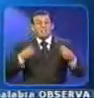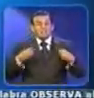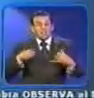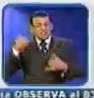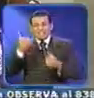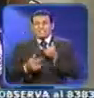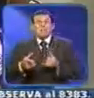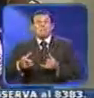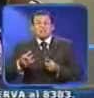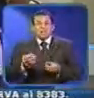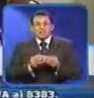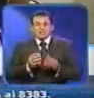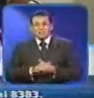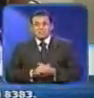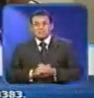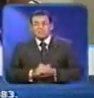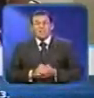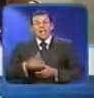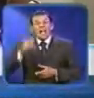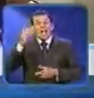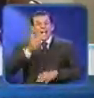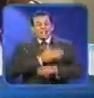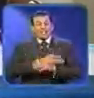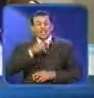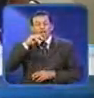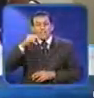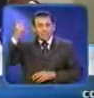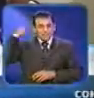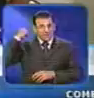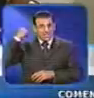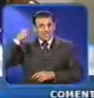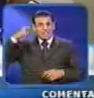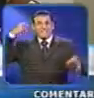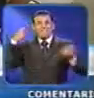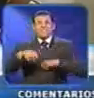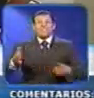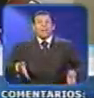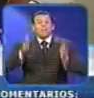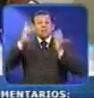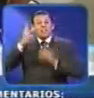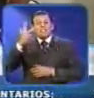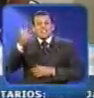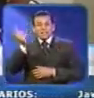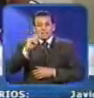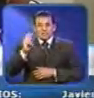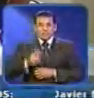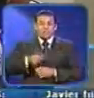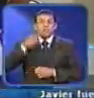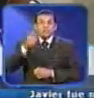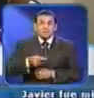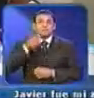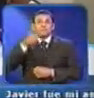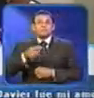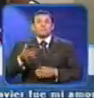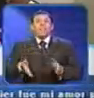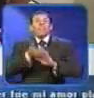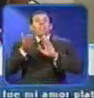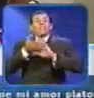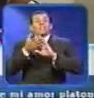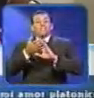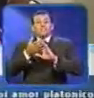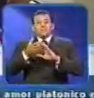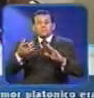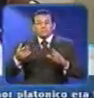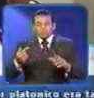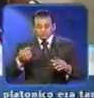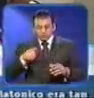están ejecutando. Se le prevendieron a unas personas en noviembre y esa persona tiene 3 meses haciendo el edificio. El